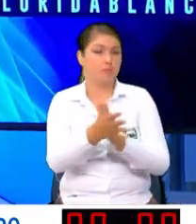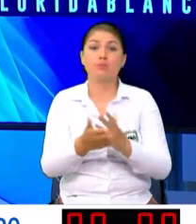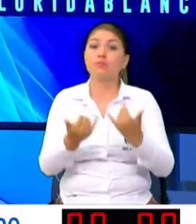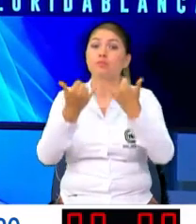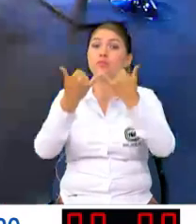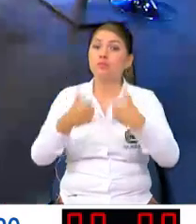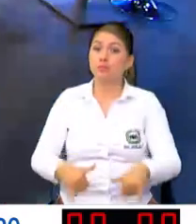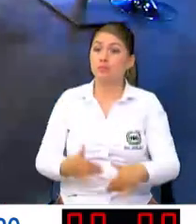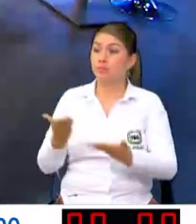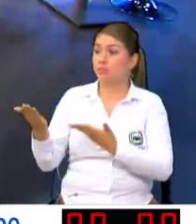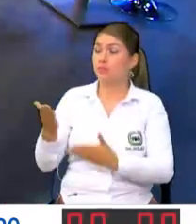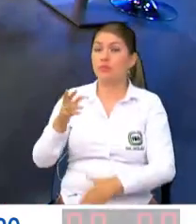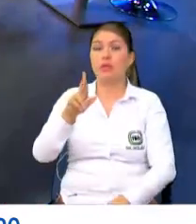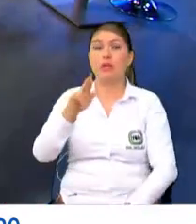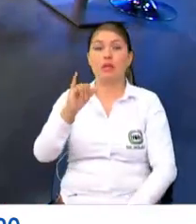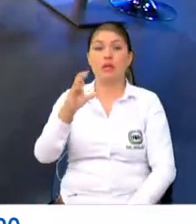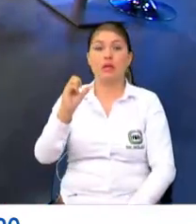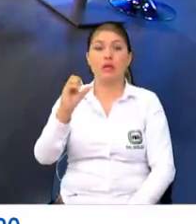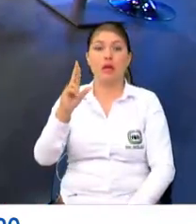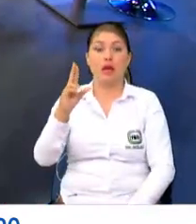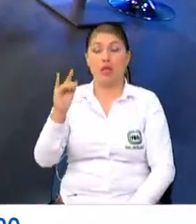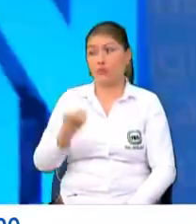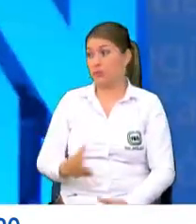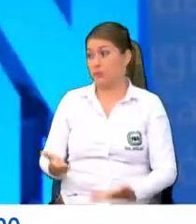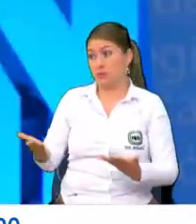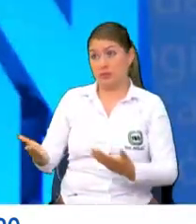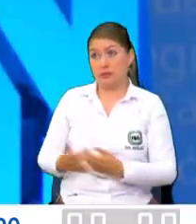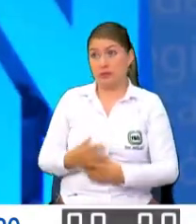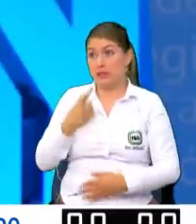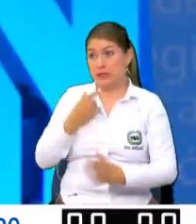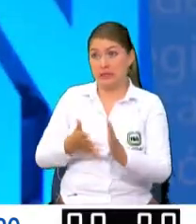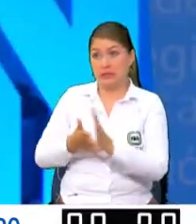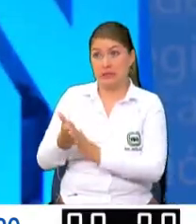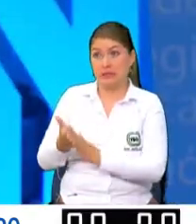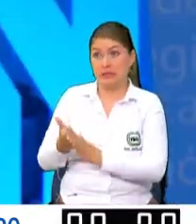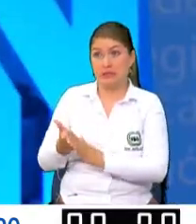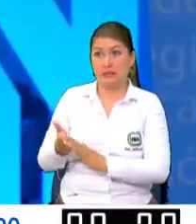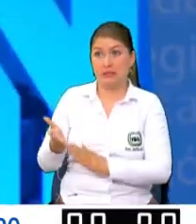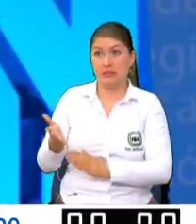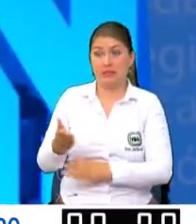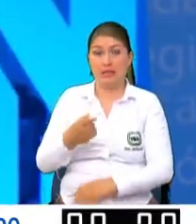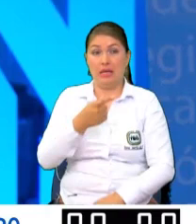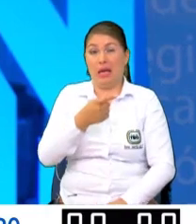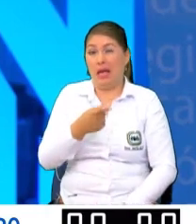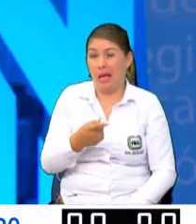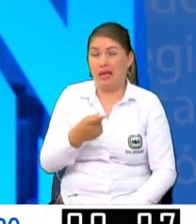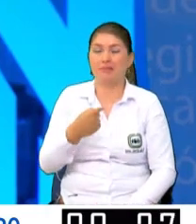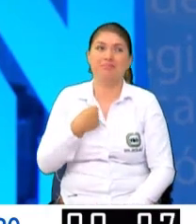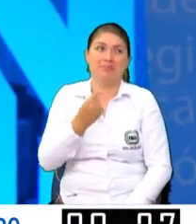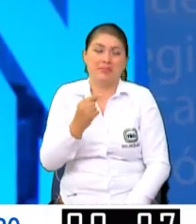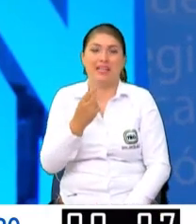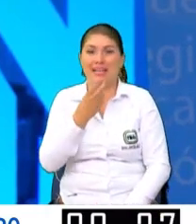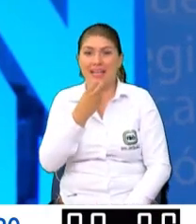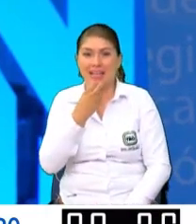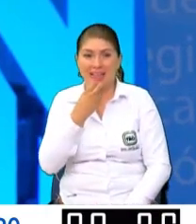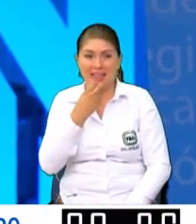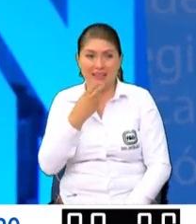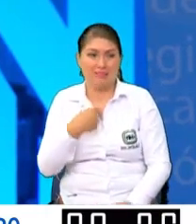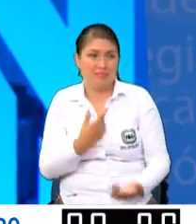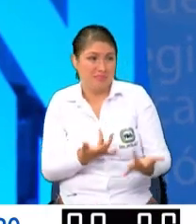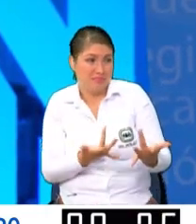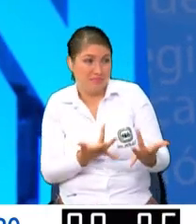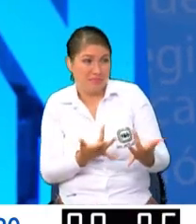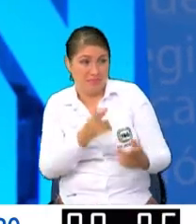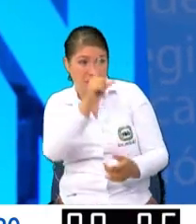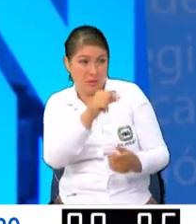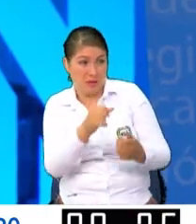finalizamos con el candidato ricardo para no definitivamente tengo que hablar leo el guiño del guiño me hace reír un poco que tenga yo que esperar el